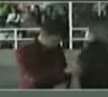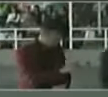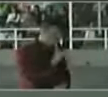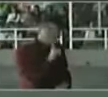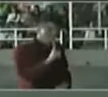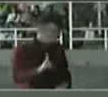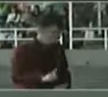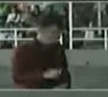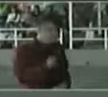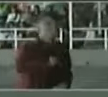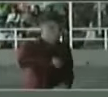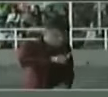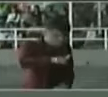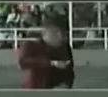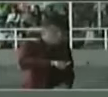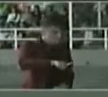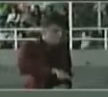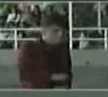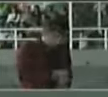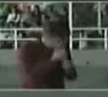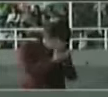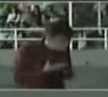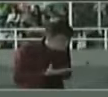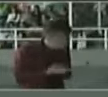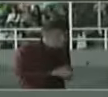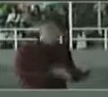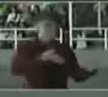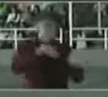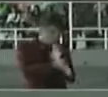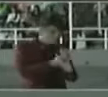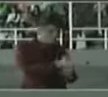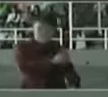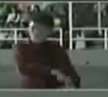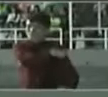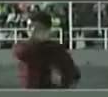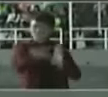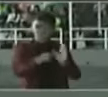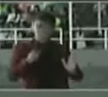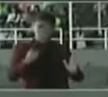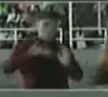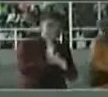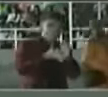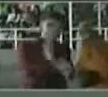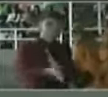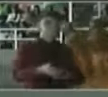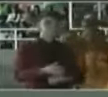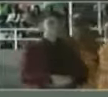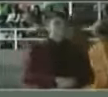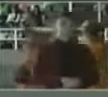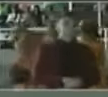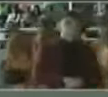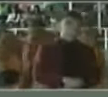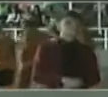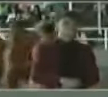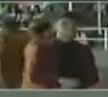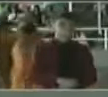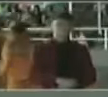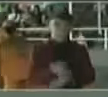a donde te mande vas y dirás todo lo que te diga. Desde entonces he entendido,